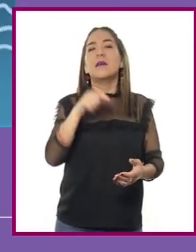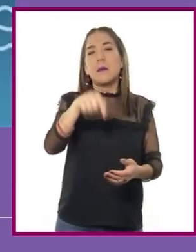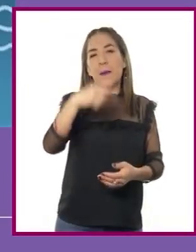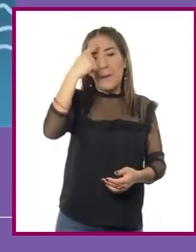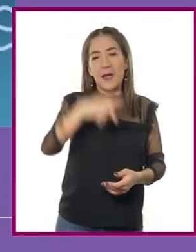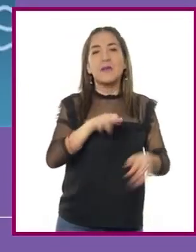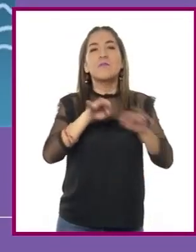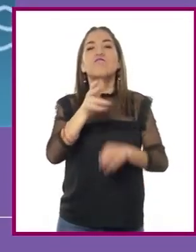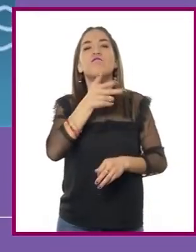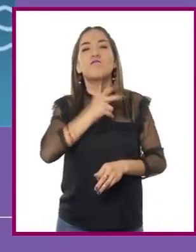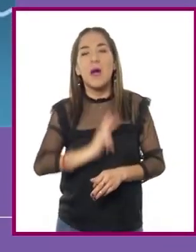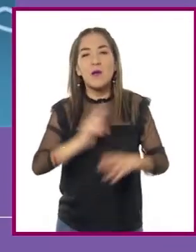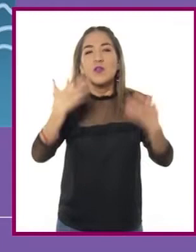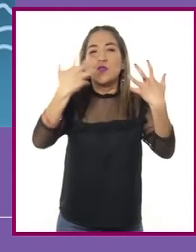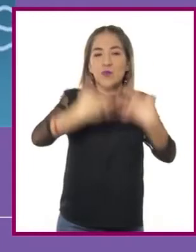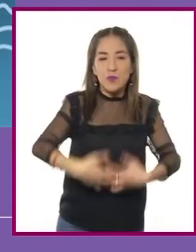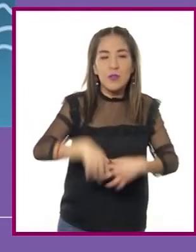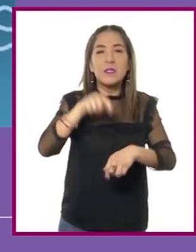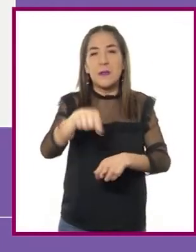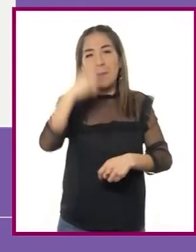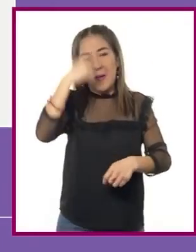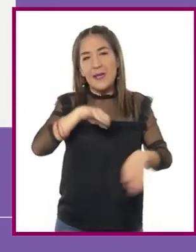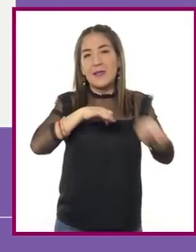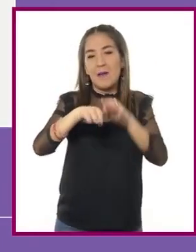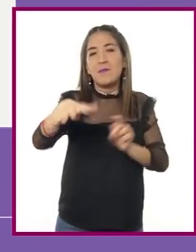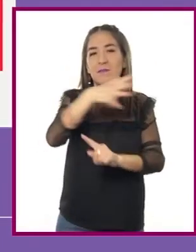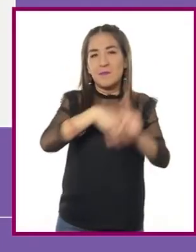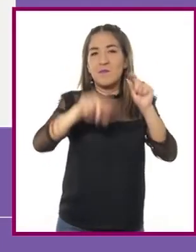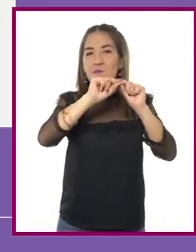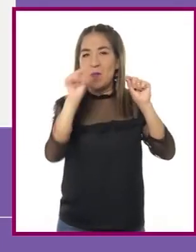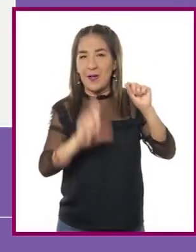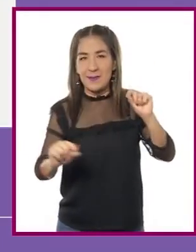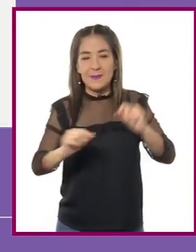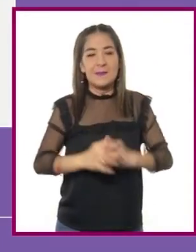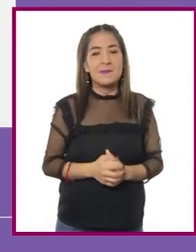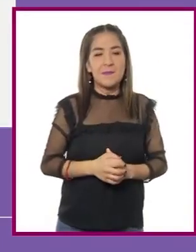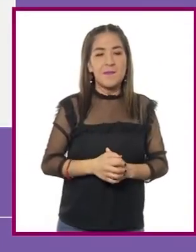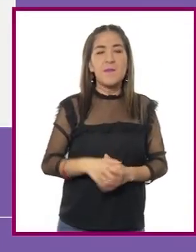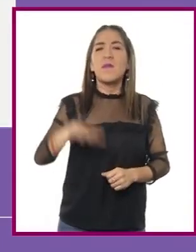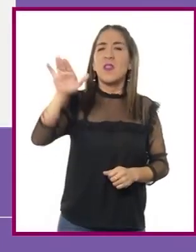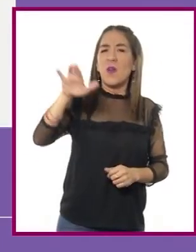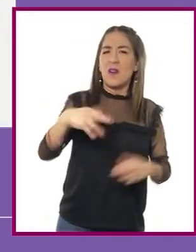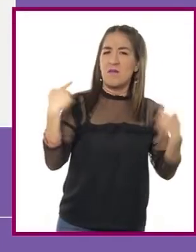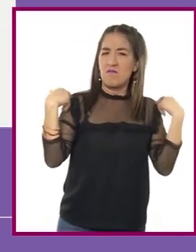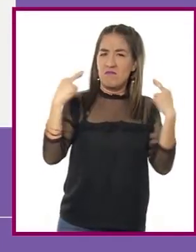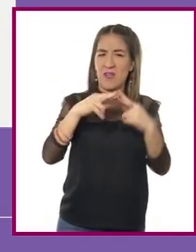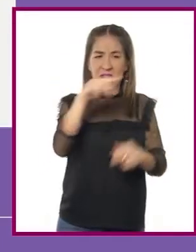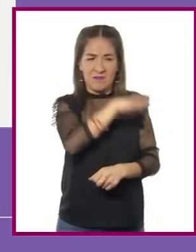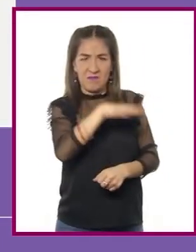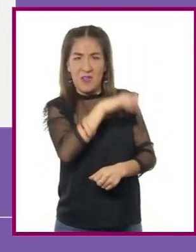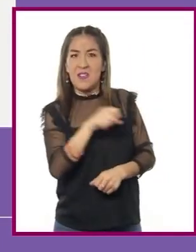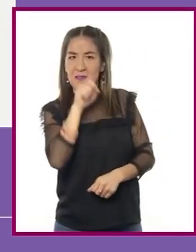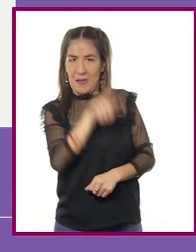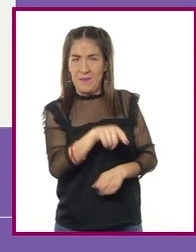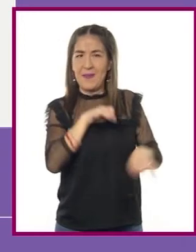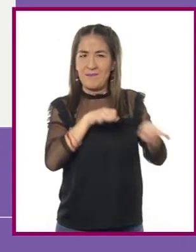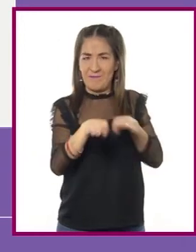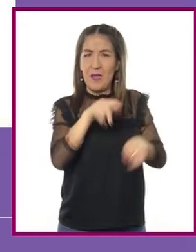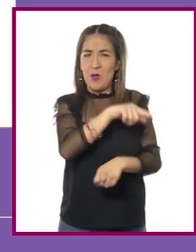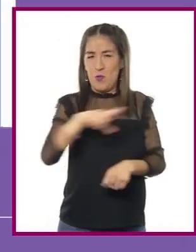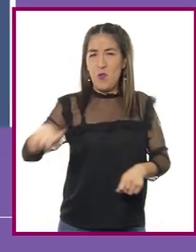que contribuyen al funcionamiento del país. Oye, ¿y nuestros profes también son servidores